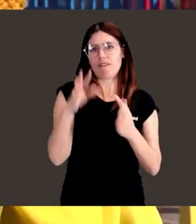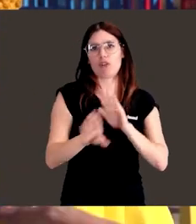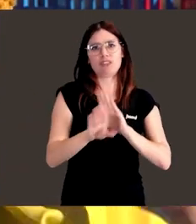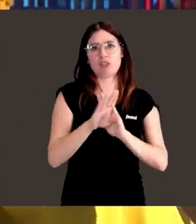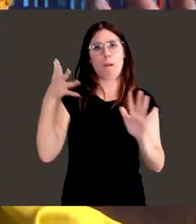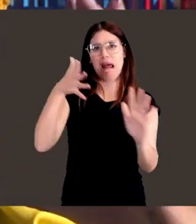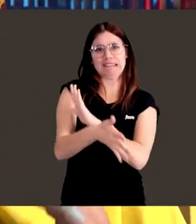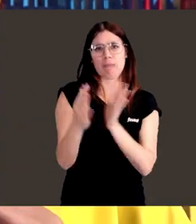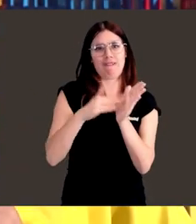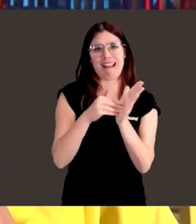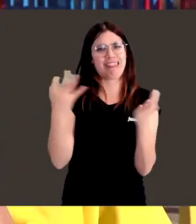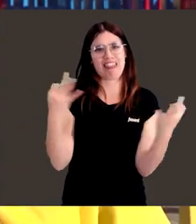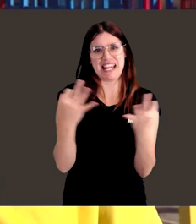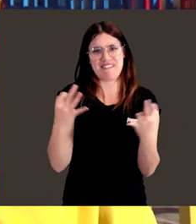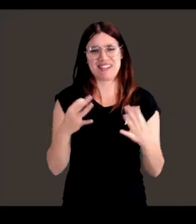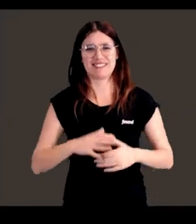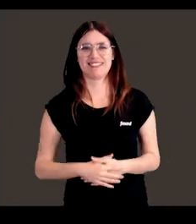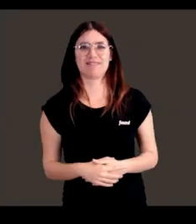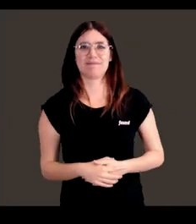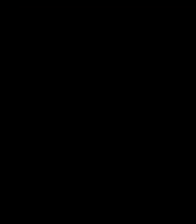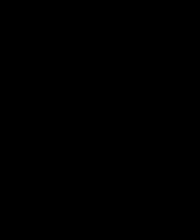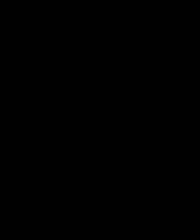debería continuar de por vida en Valencia.